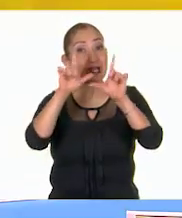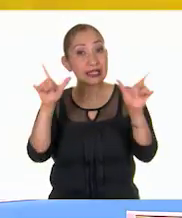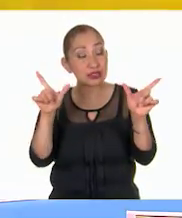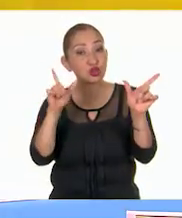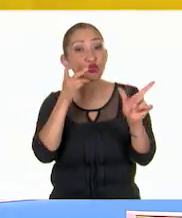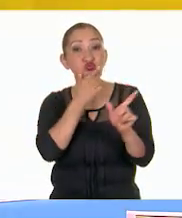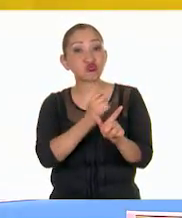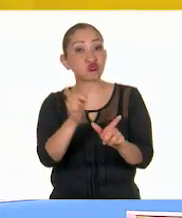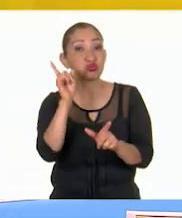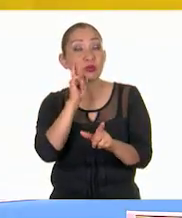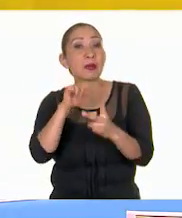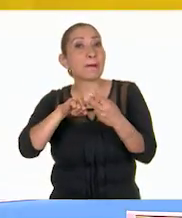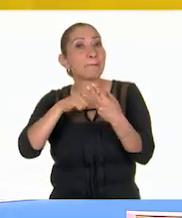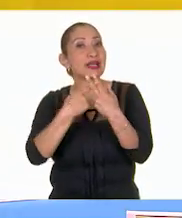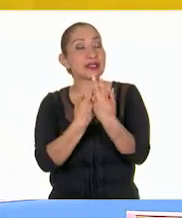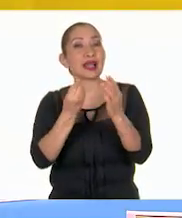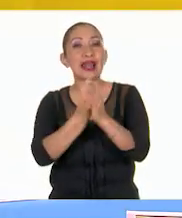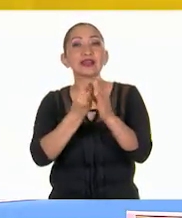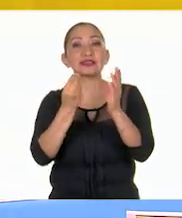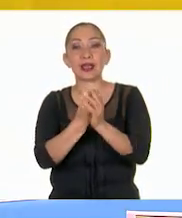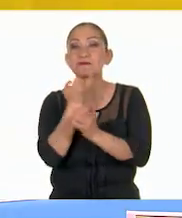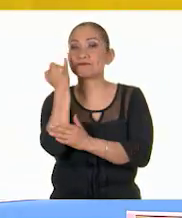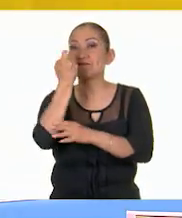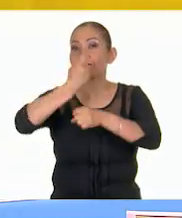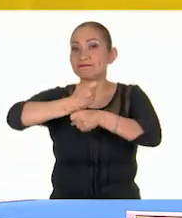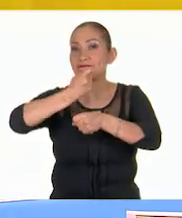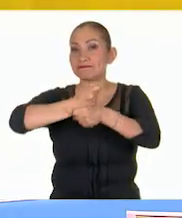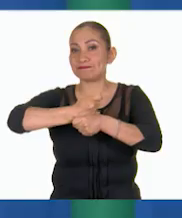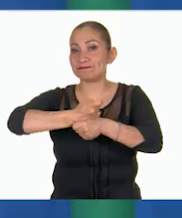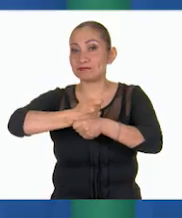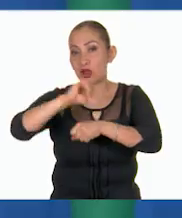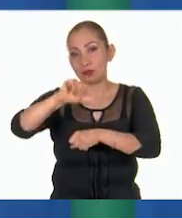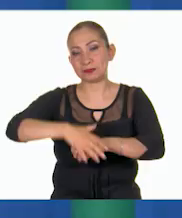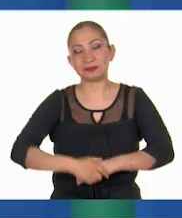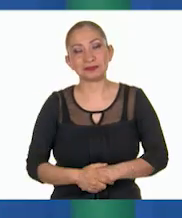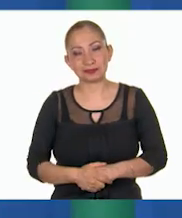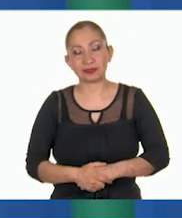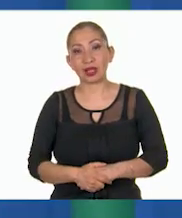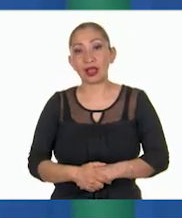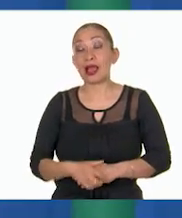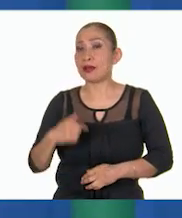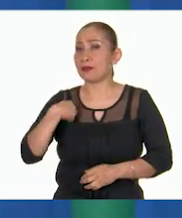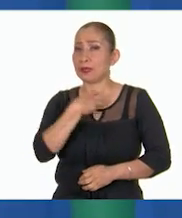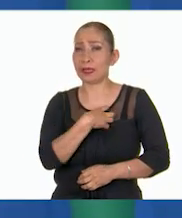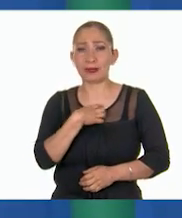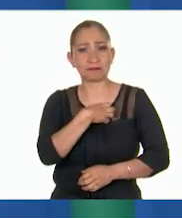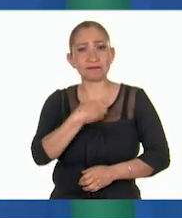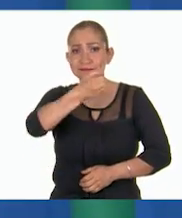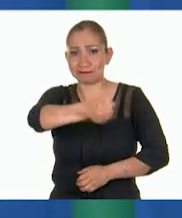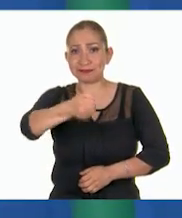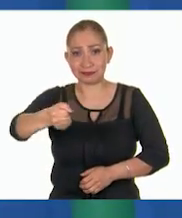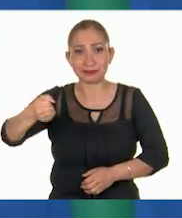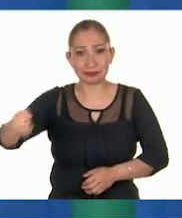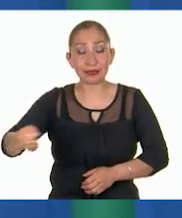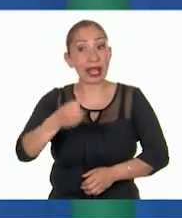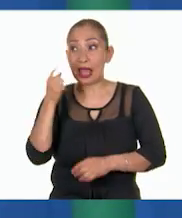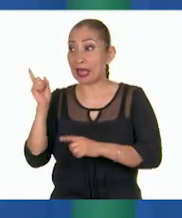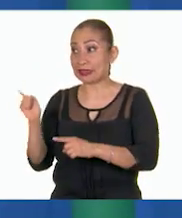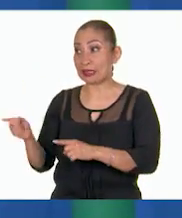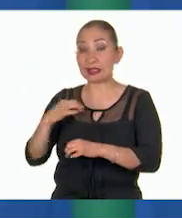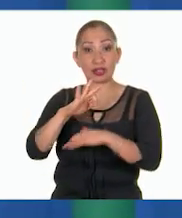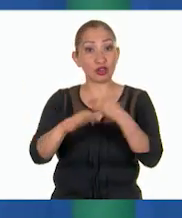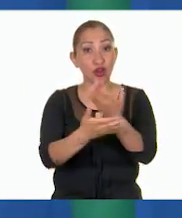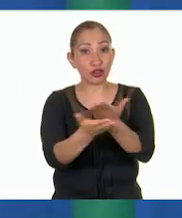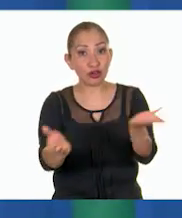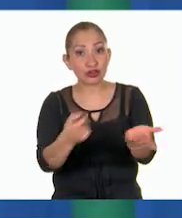y listas para comenzar nuestra clase de lengua materna de hoy. Así es, a mí me alegra mucho saludarlos a ti y a todos los